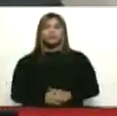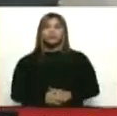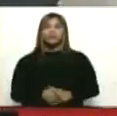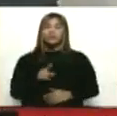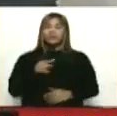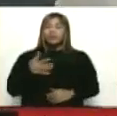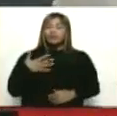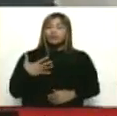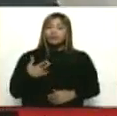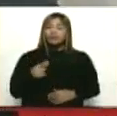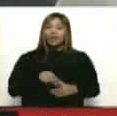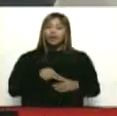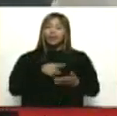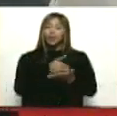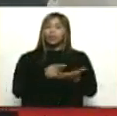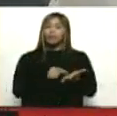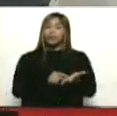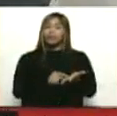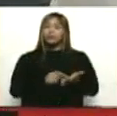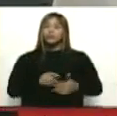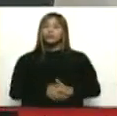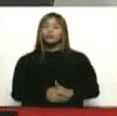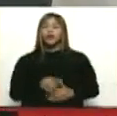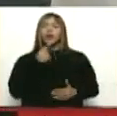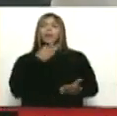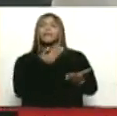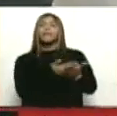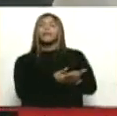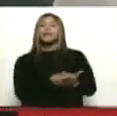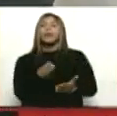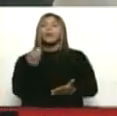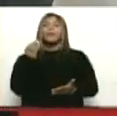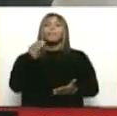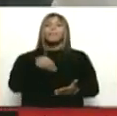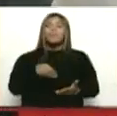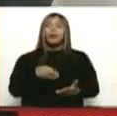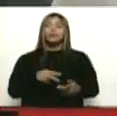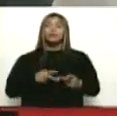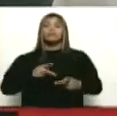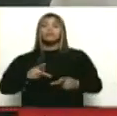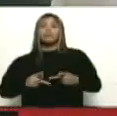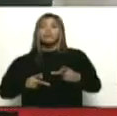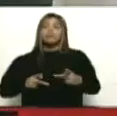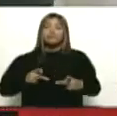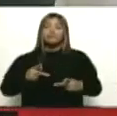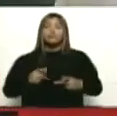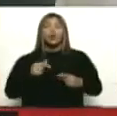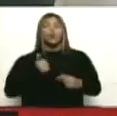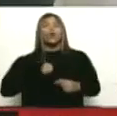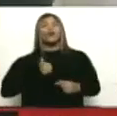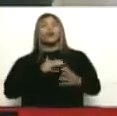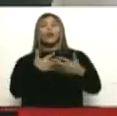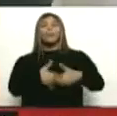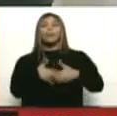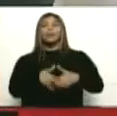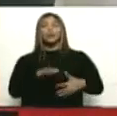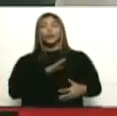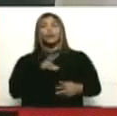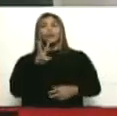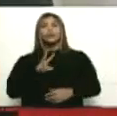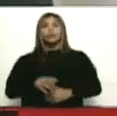simple existencia del decreto, ya le exige más pasos a cualquier empresa o entidad